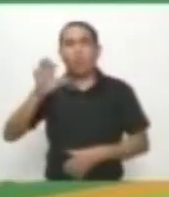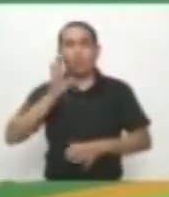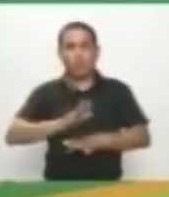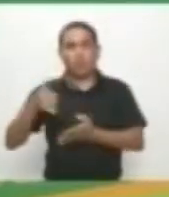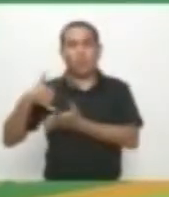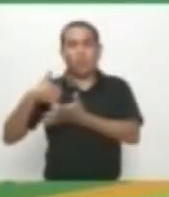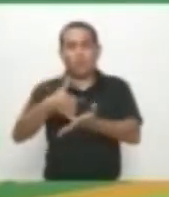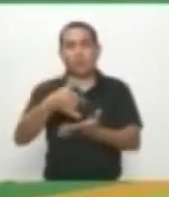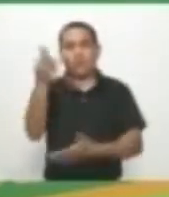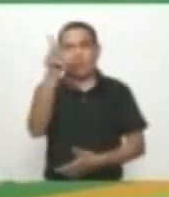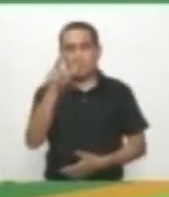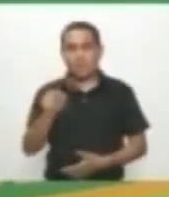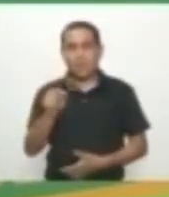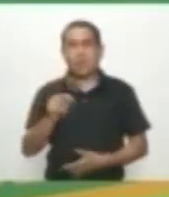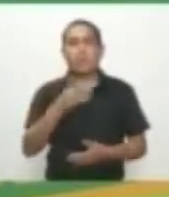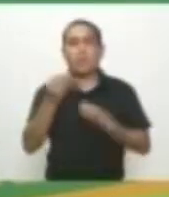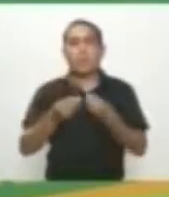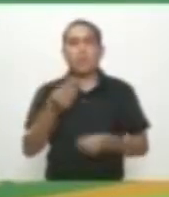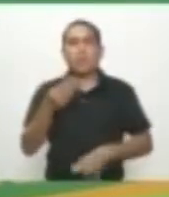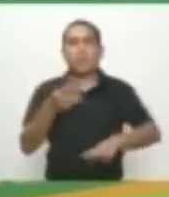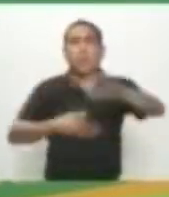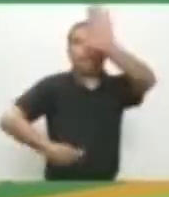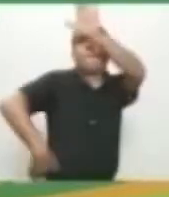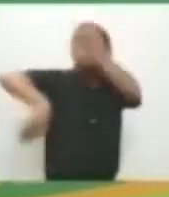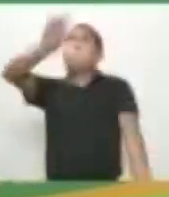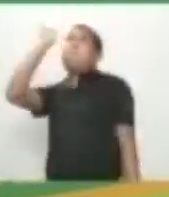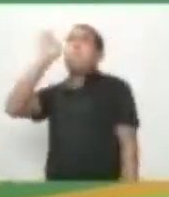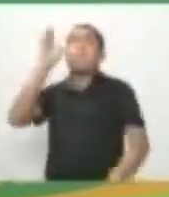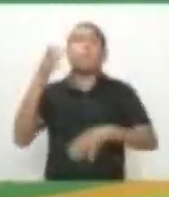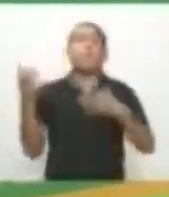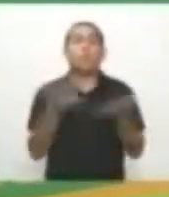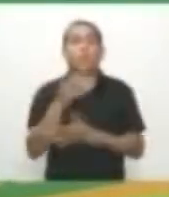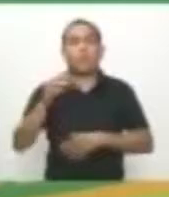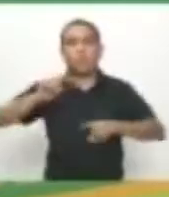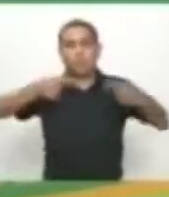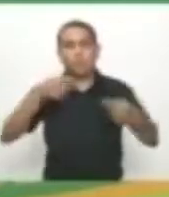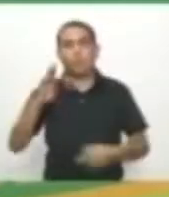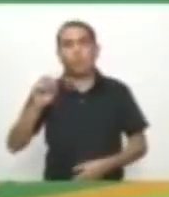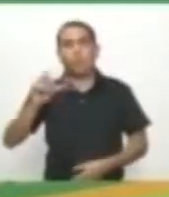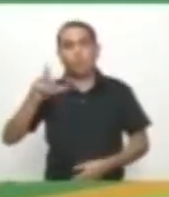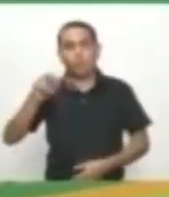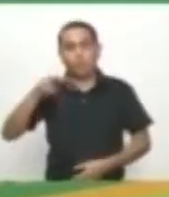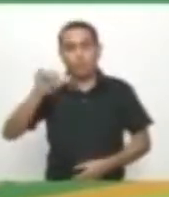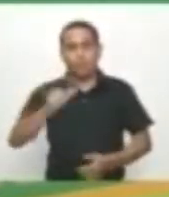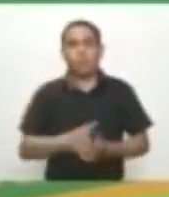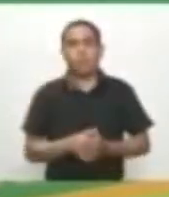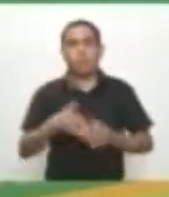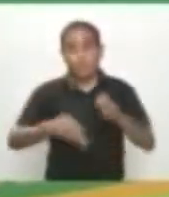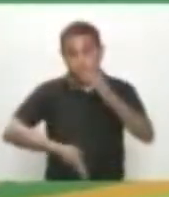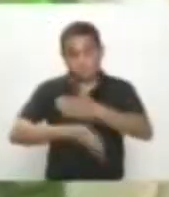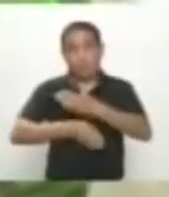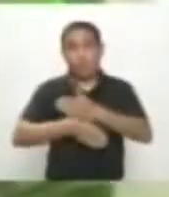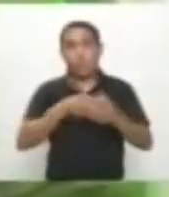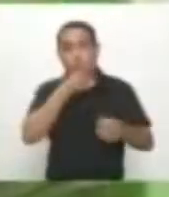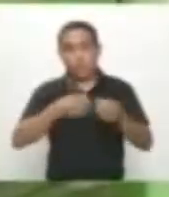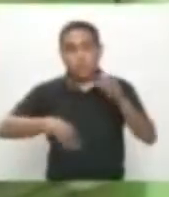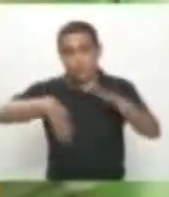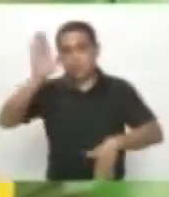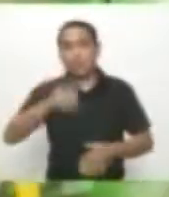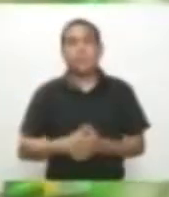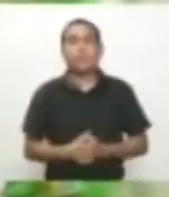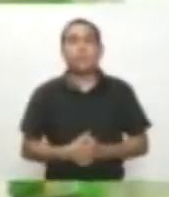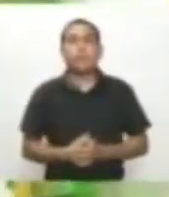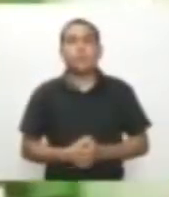en donde anotó de chilena frente al Bolonia. Más noticias deportivas a continuación. Los